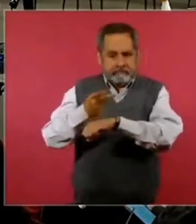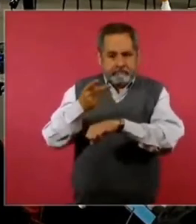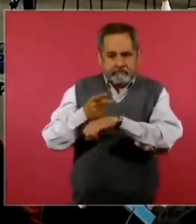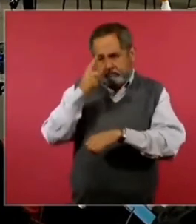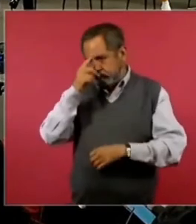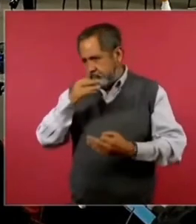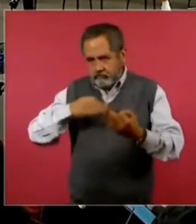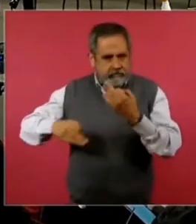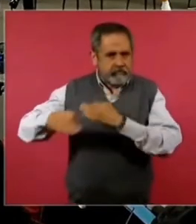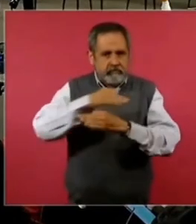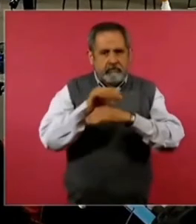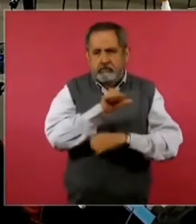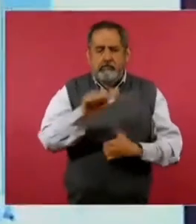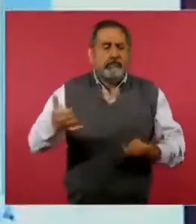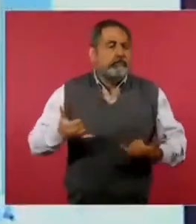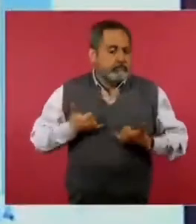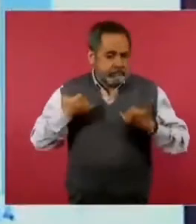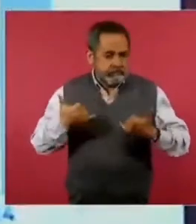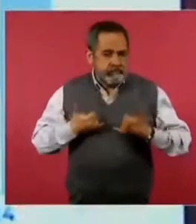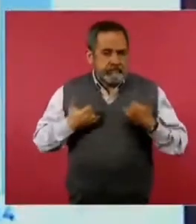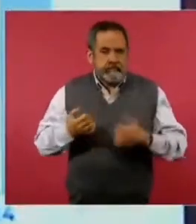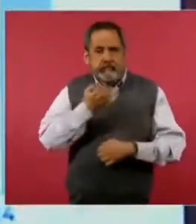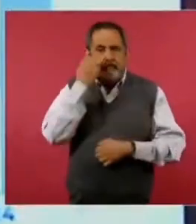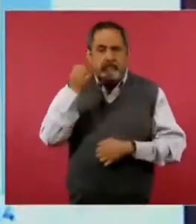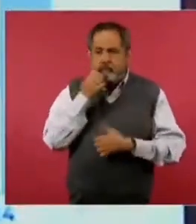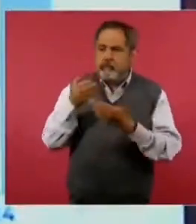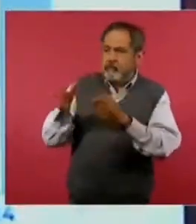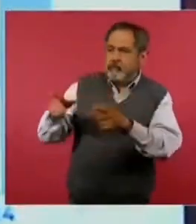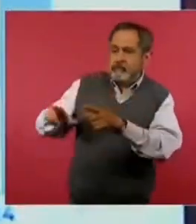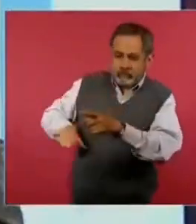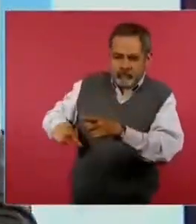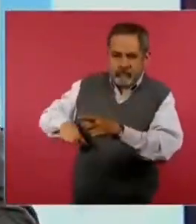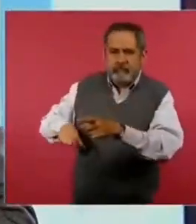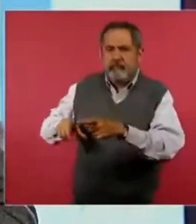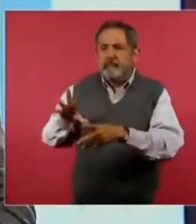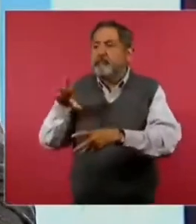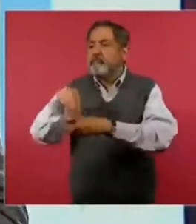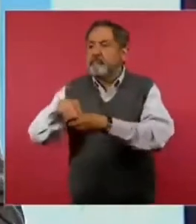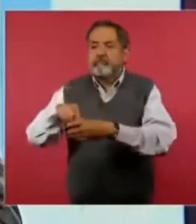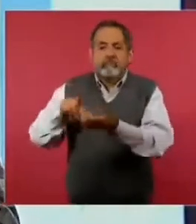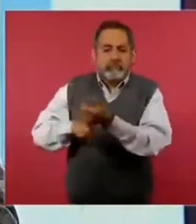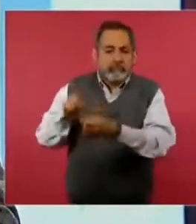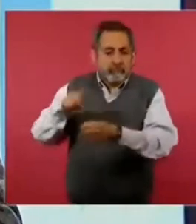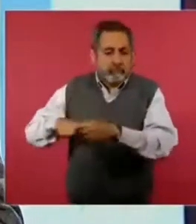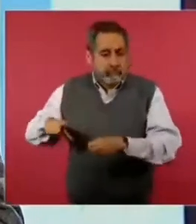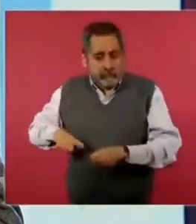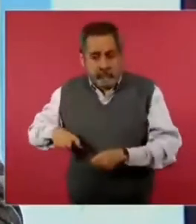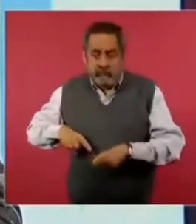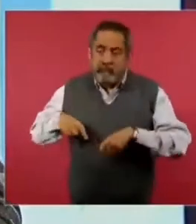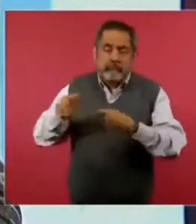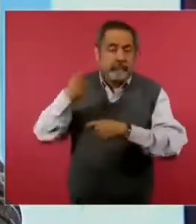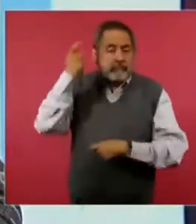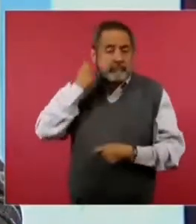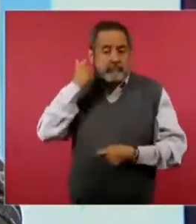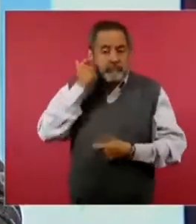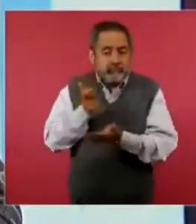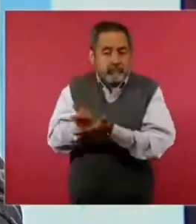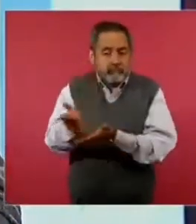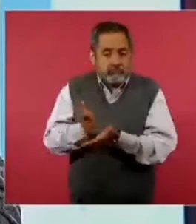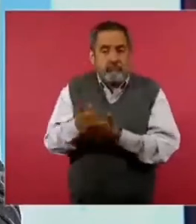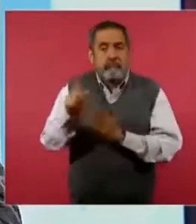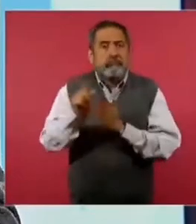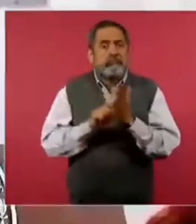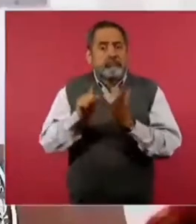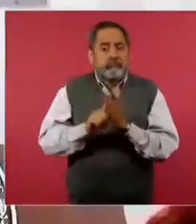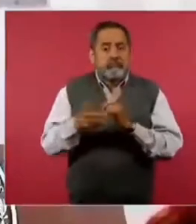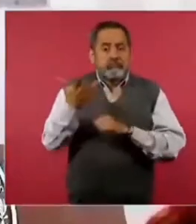a todos los jóvenes estudiantes de escuelas públicas escolarizadas con una beca mensual de hasta por